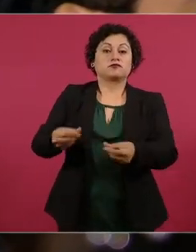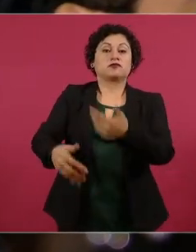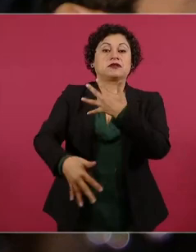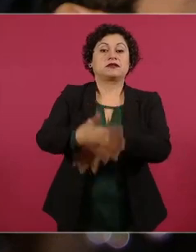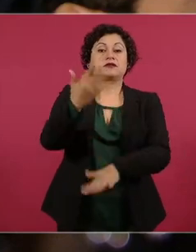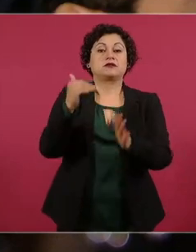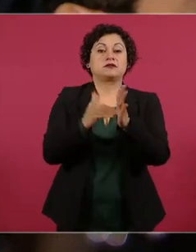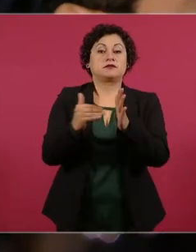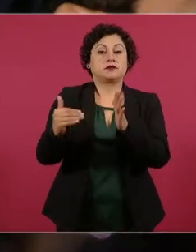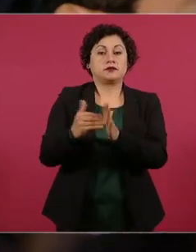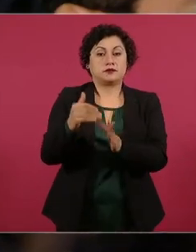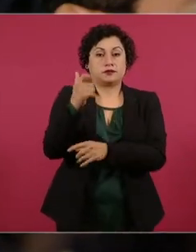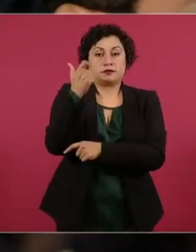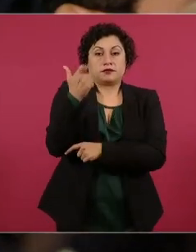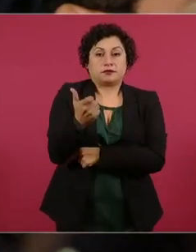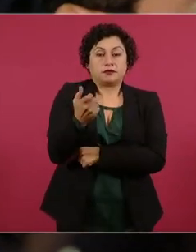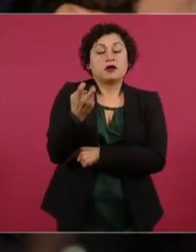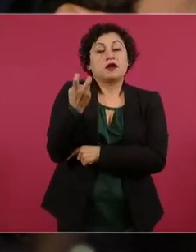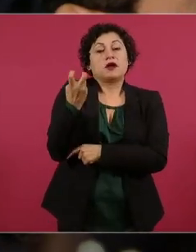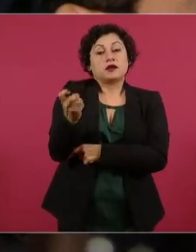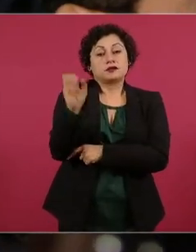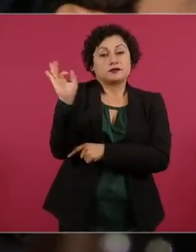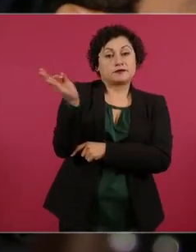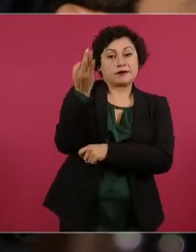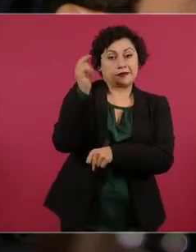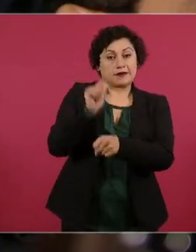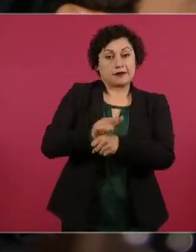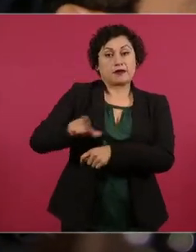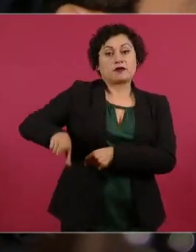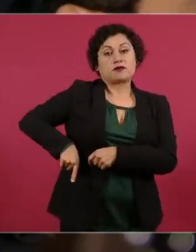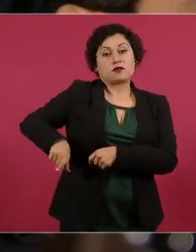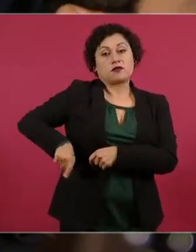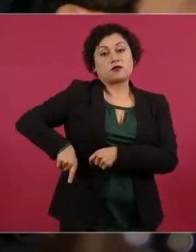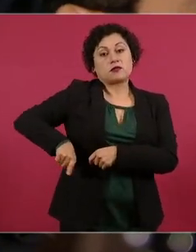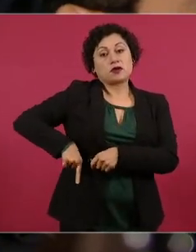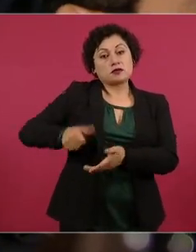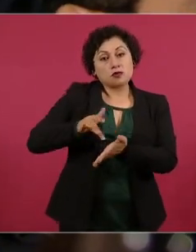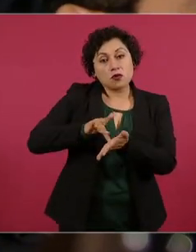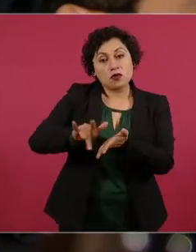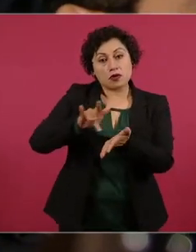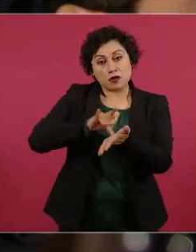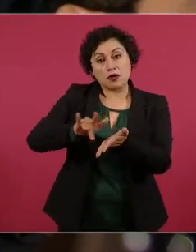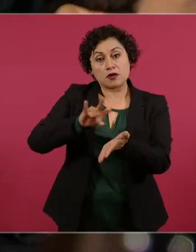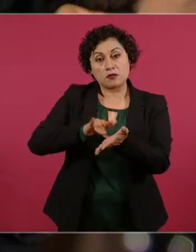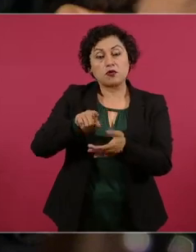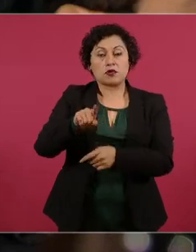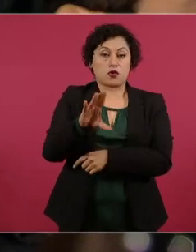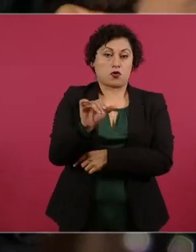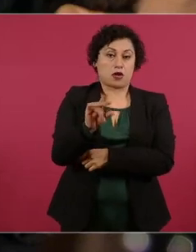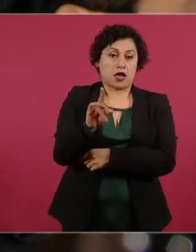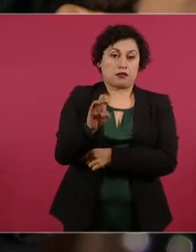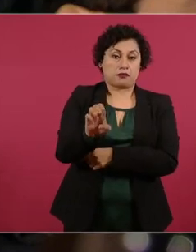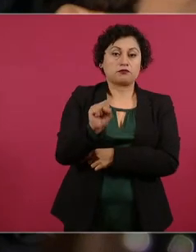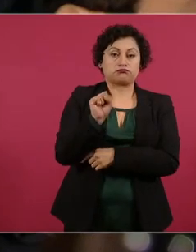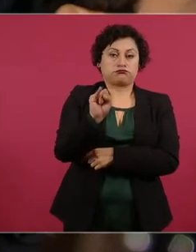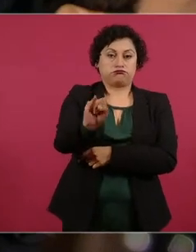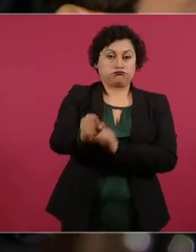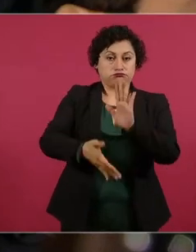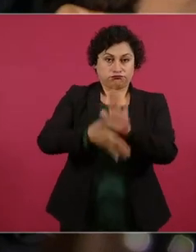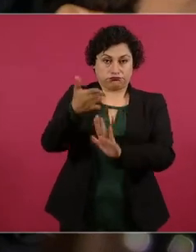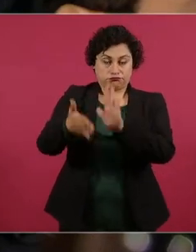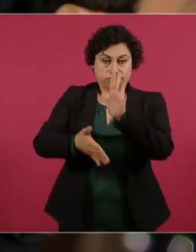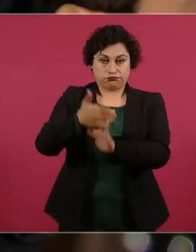un programa de estímulos fiscales del gobierno federal, en el que la CONADE pues avala la construcción de esta pista con